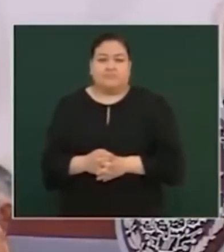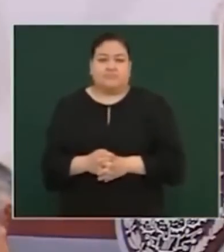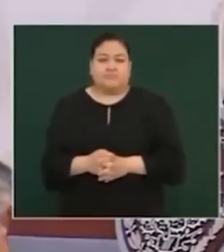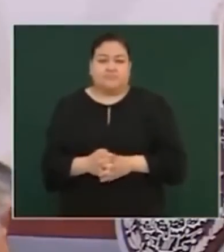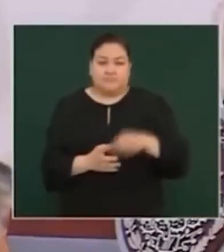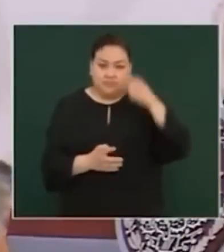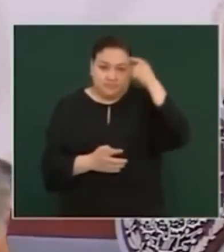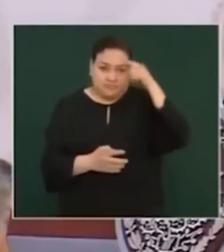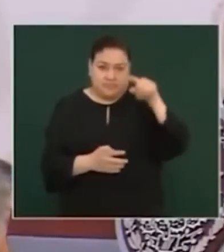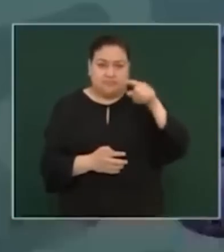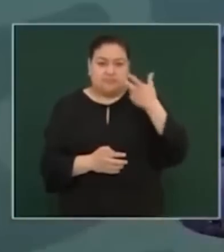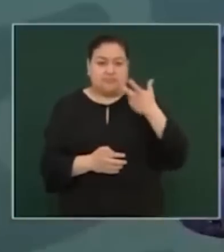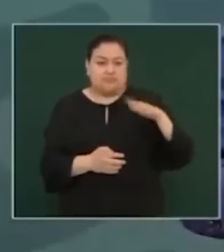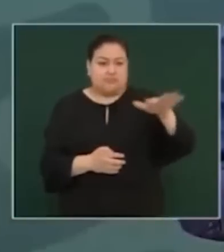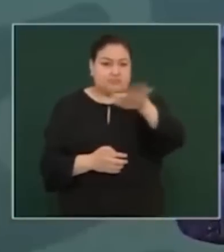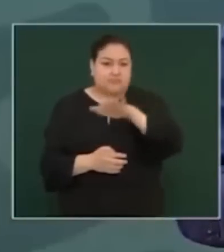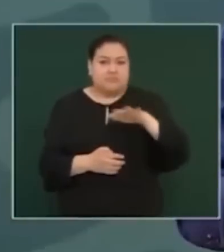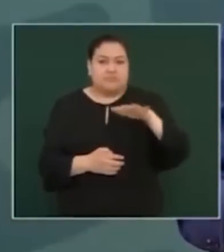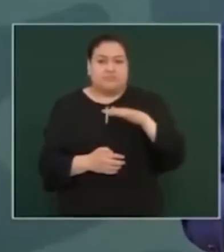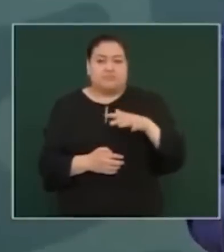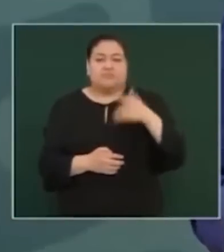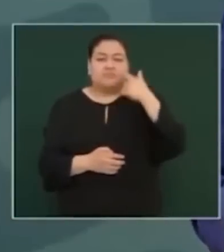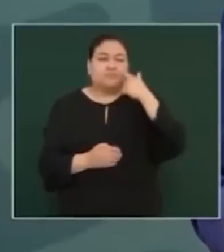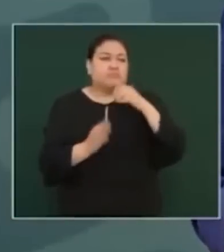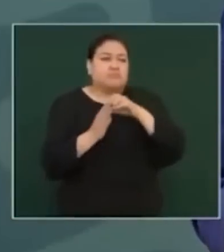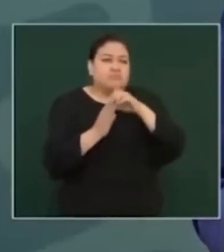que solo se permita